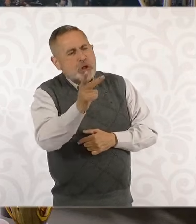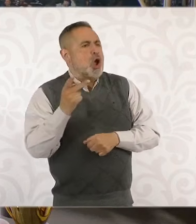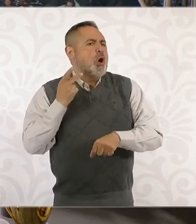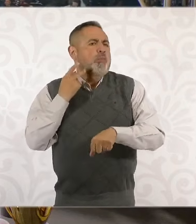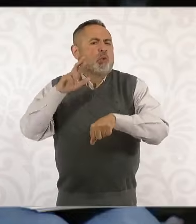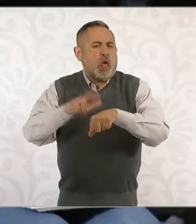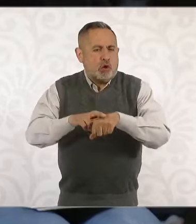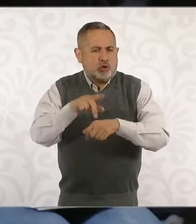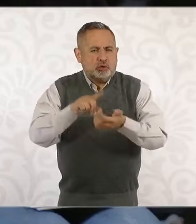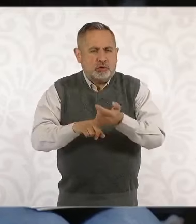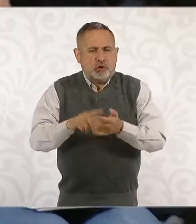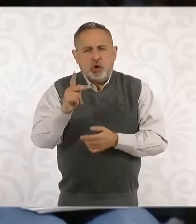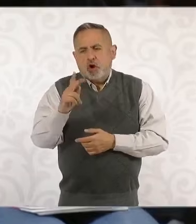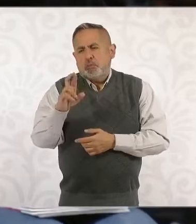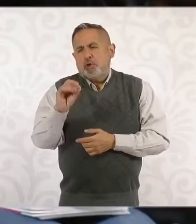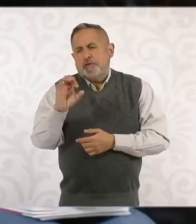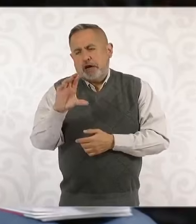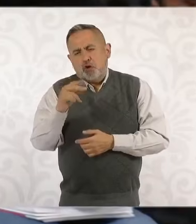procurador del consumidor.